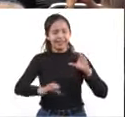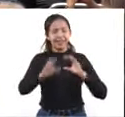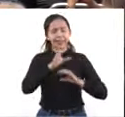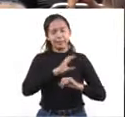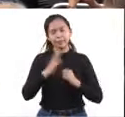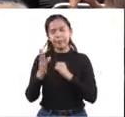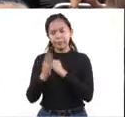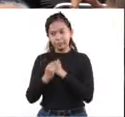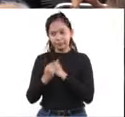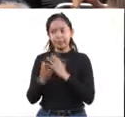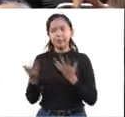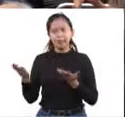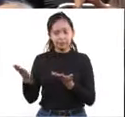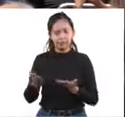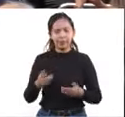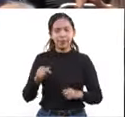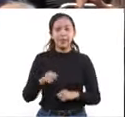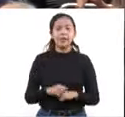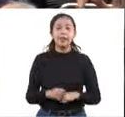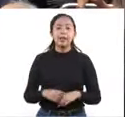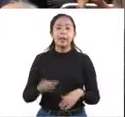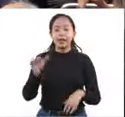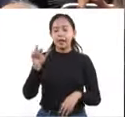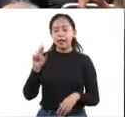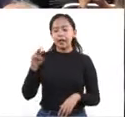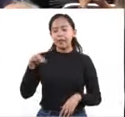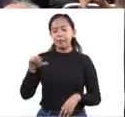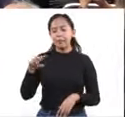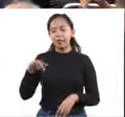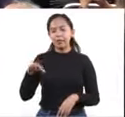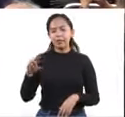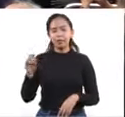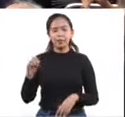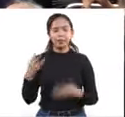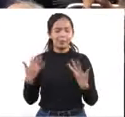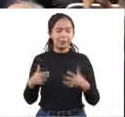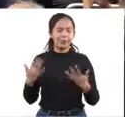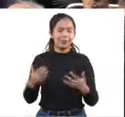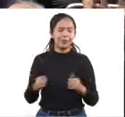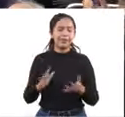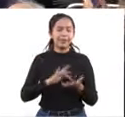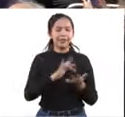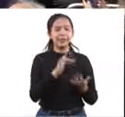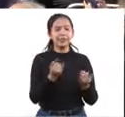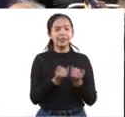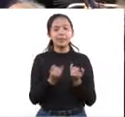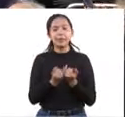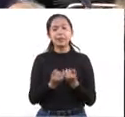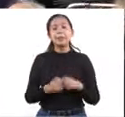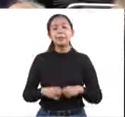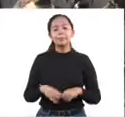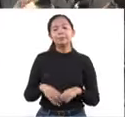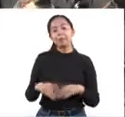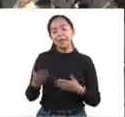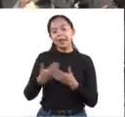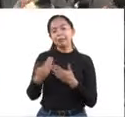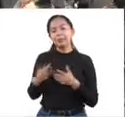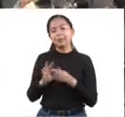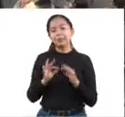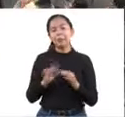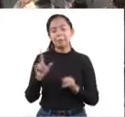Gracias, profe Armando. Ya dijo, tenemos más de 25 años pues, de recorrer caminos aquí y